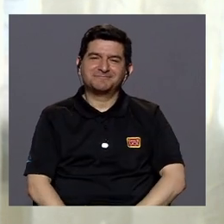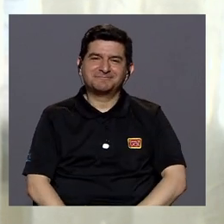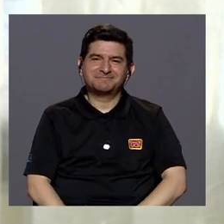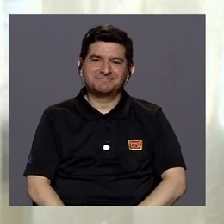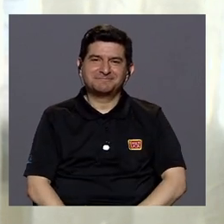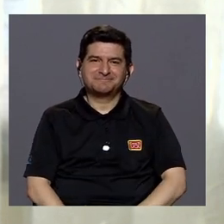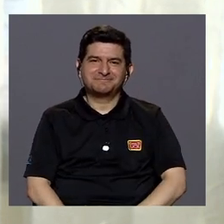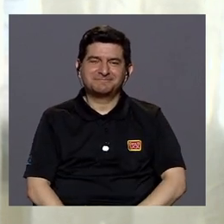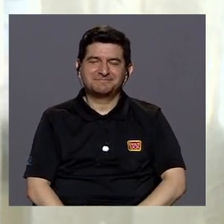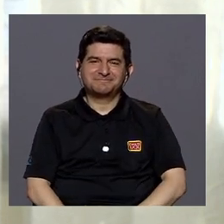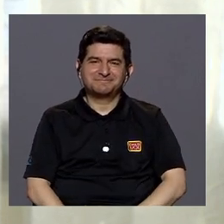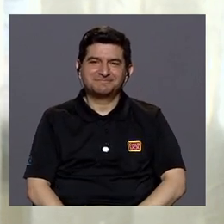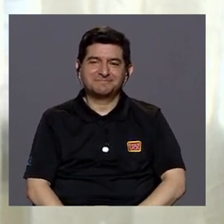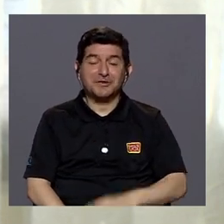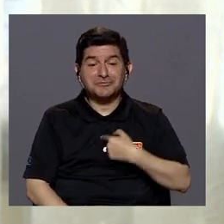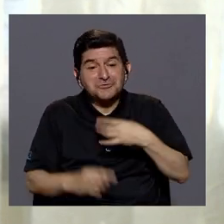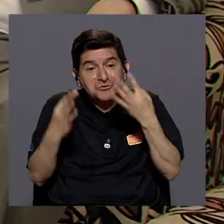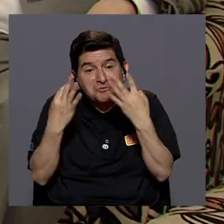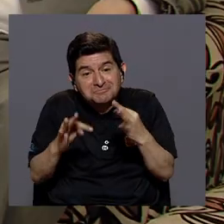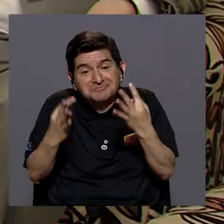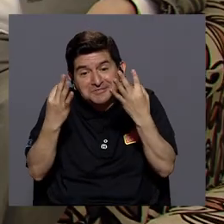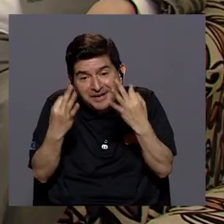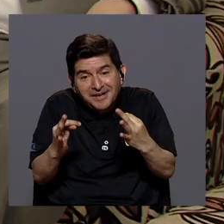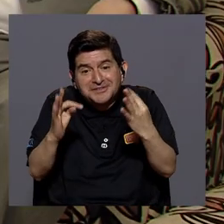Claro. Yo hago lo posible por...